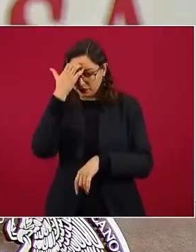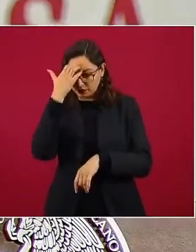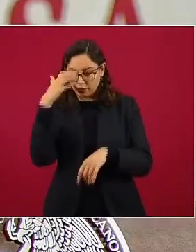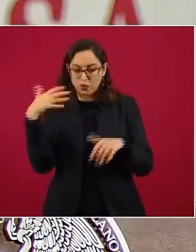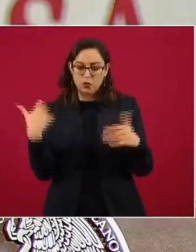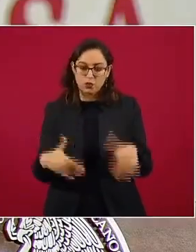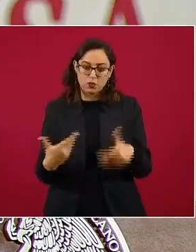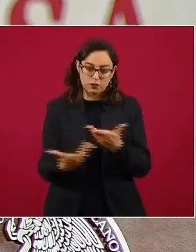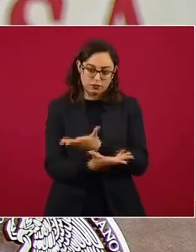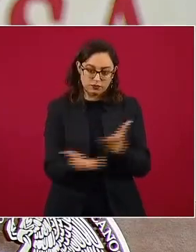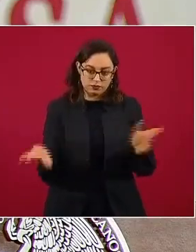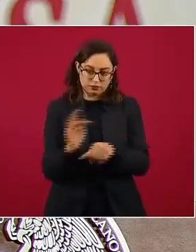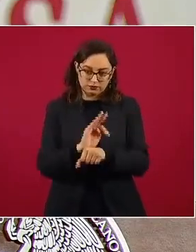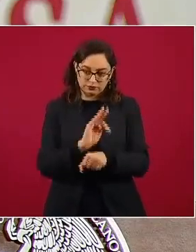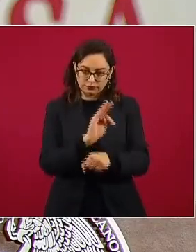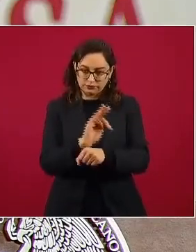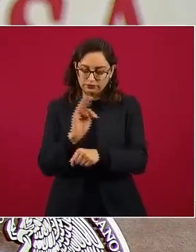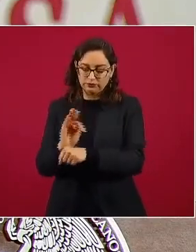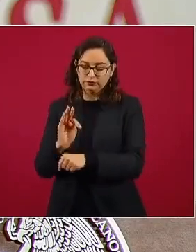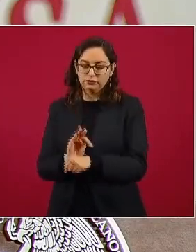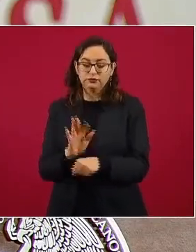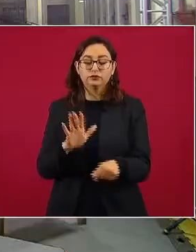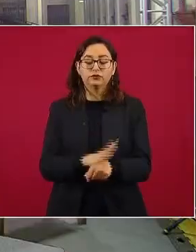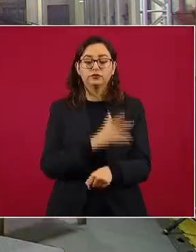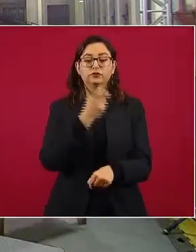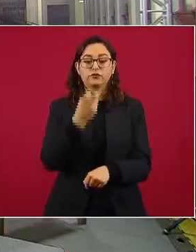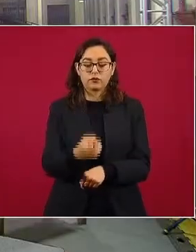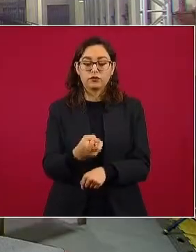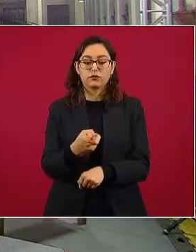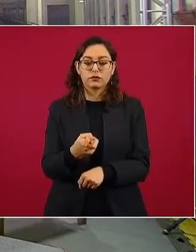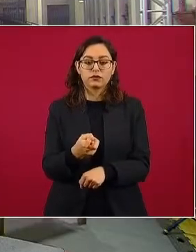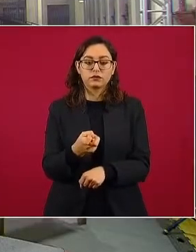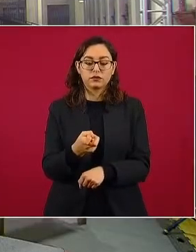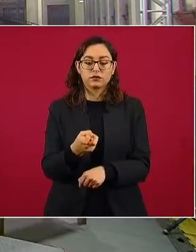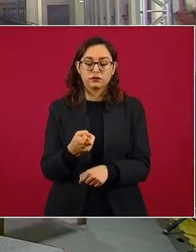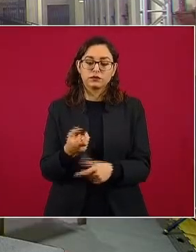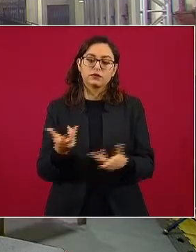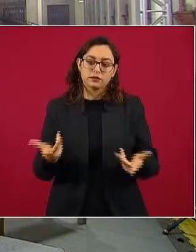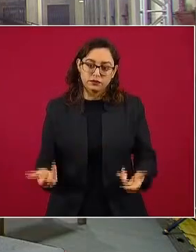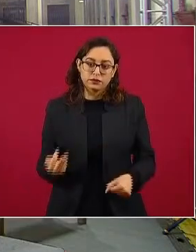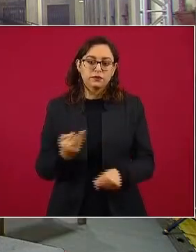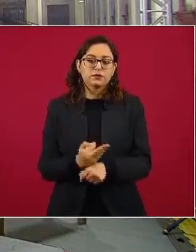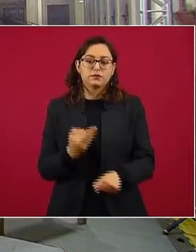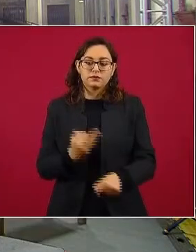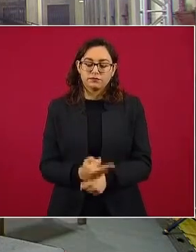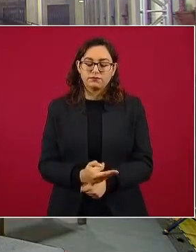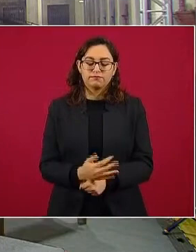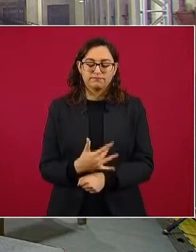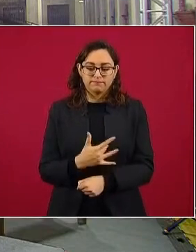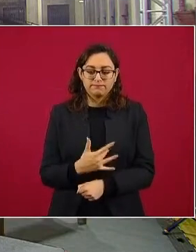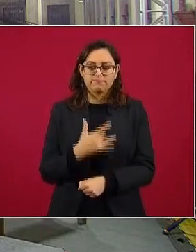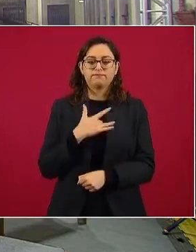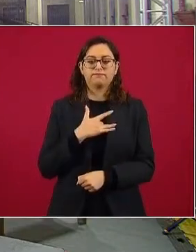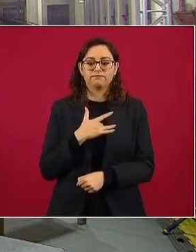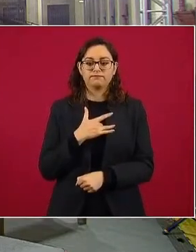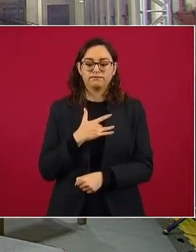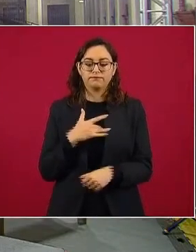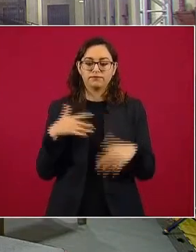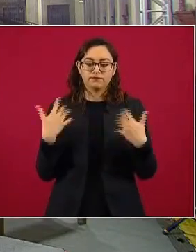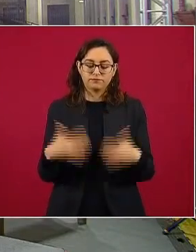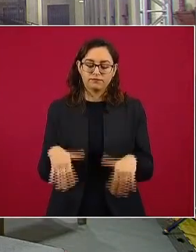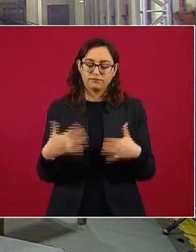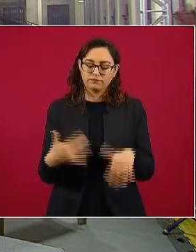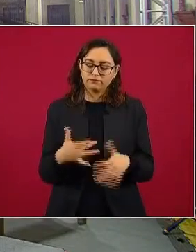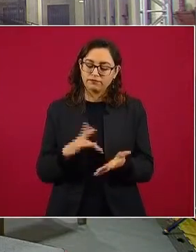protección del personal de salud y por eso es que hay tanto ánimo y agradecimiento de ser los primeros